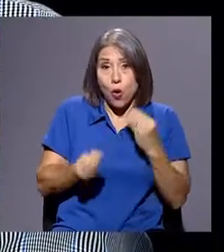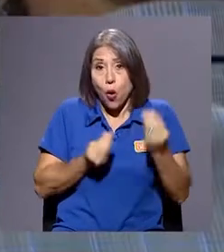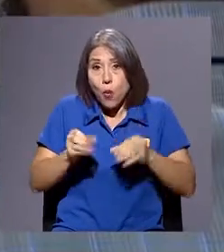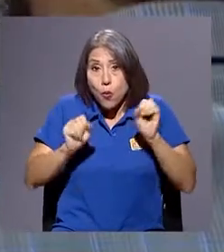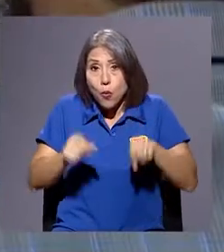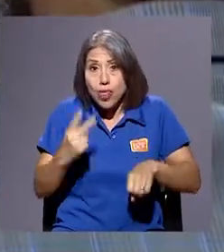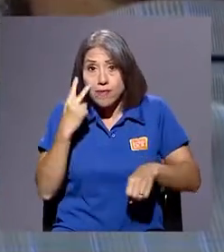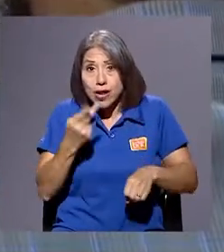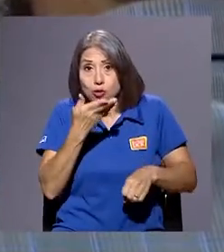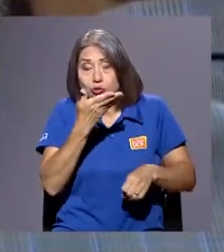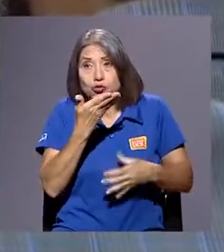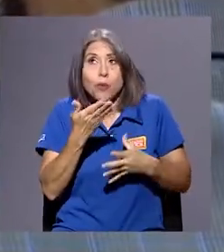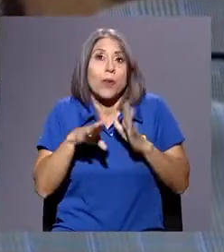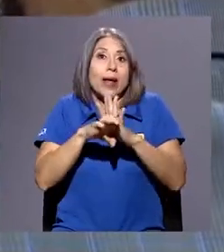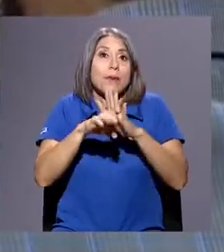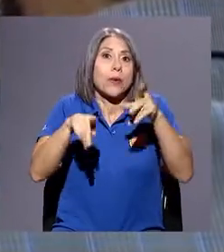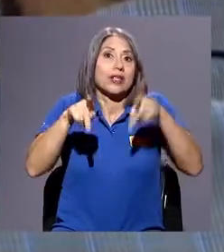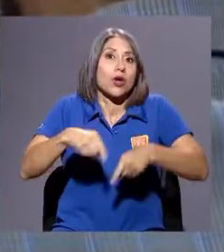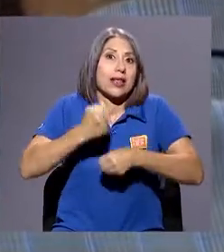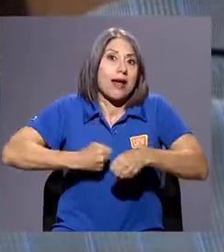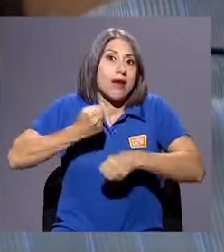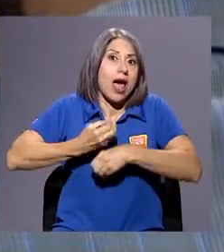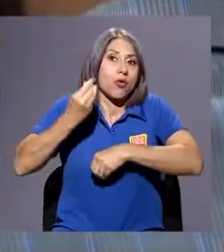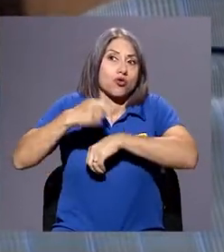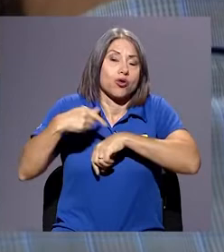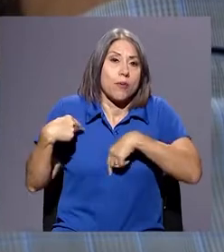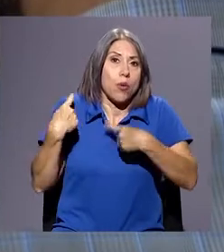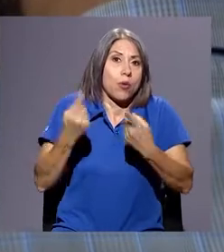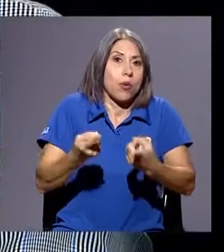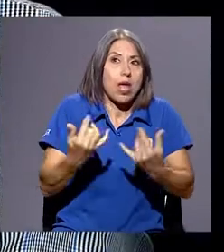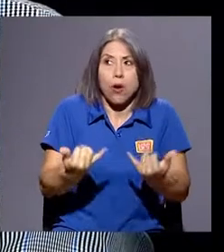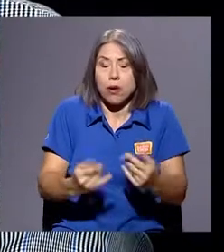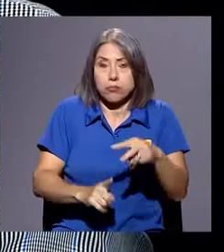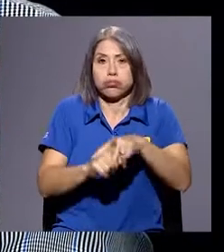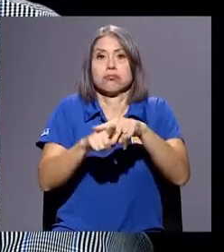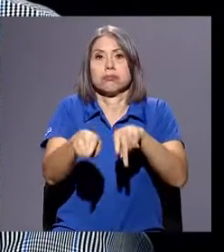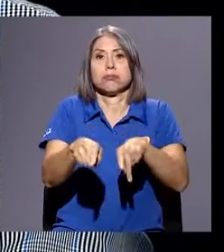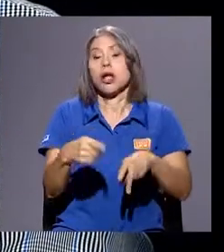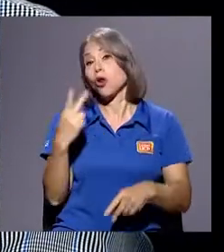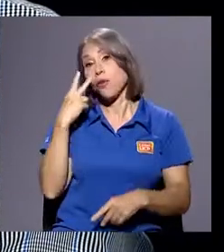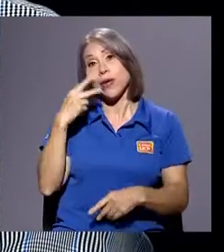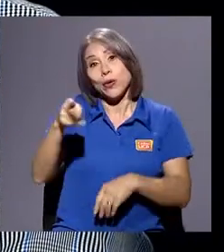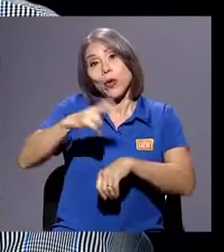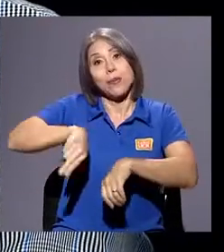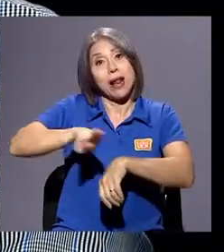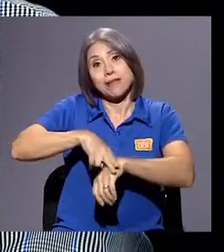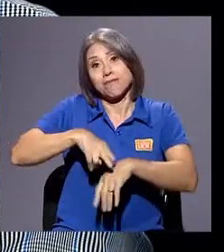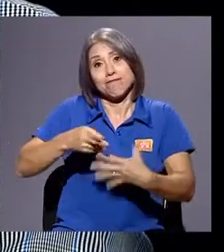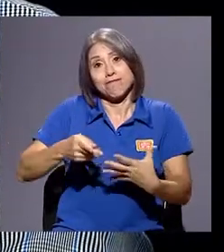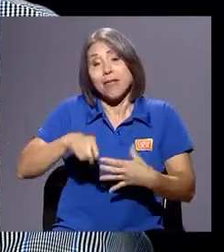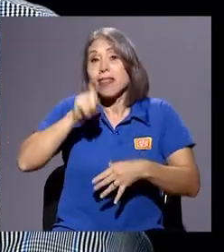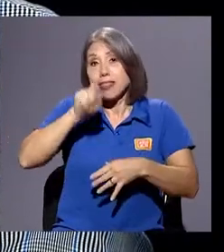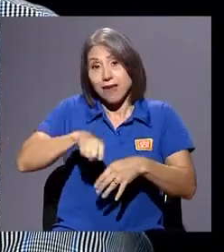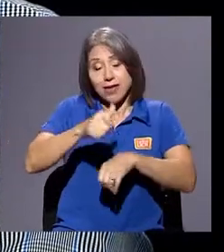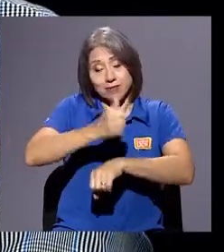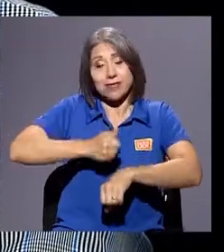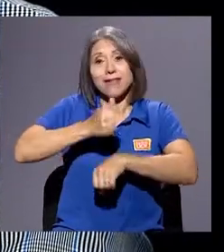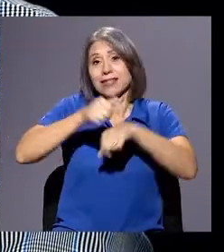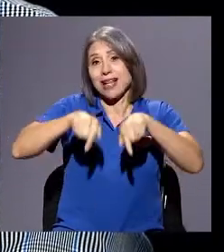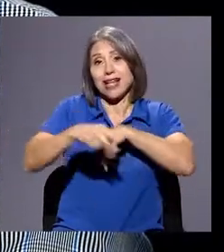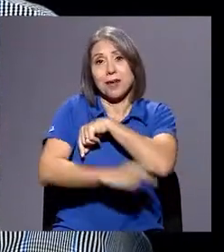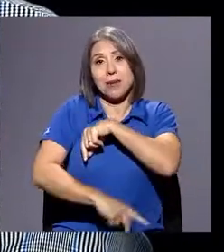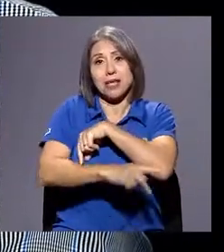durante mucho tiempo y de un pronto a otro tienen... Lo veo normal, es decir, tienen que venir al país. Nunca he dicho que